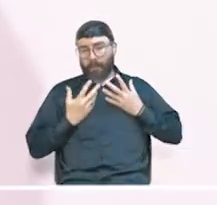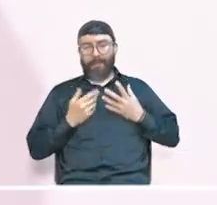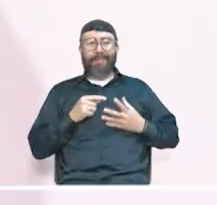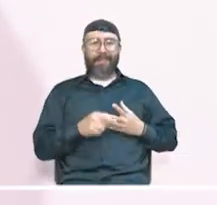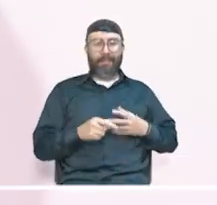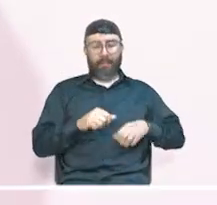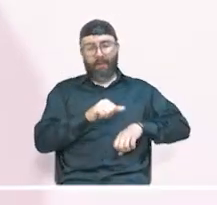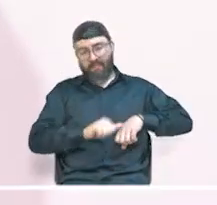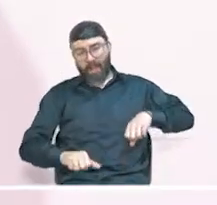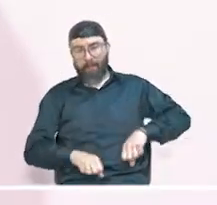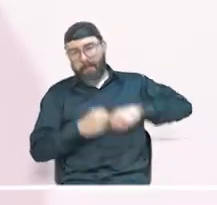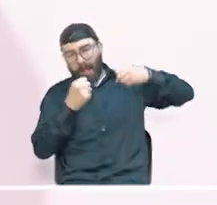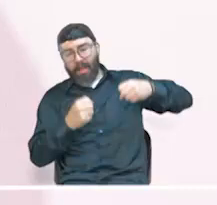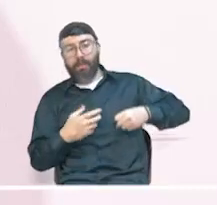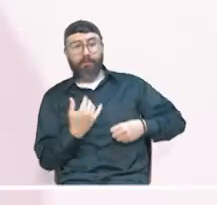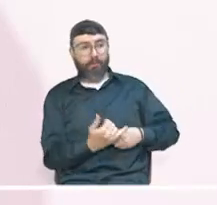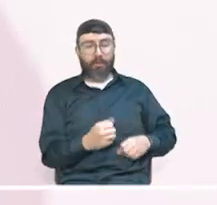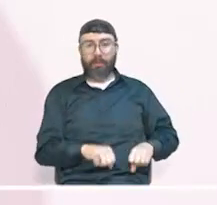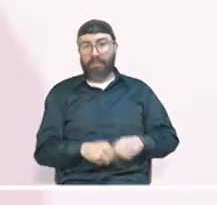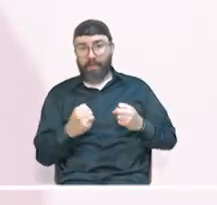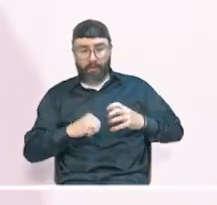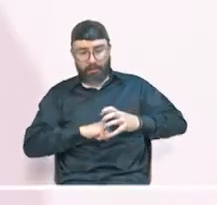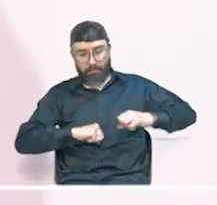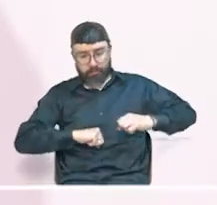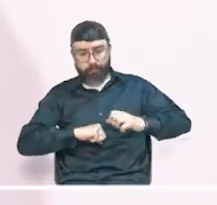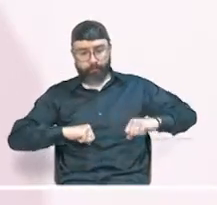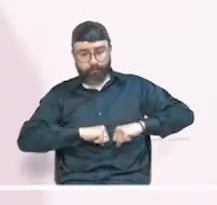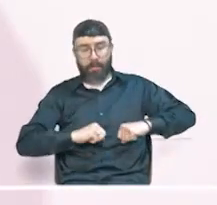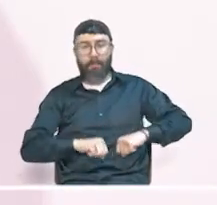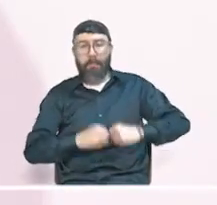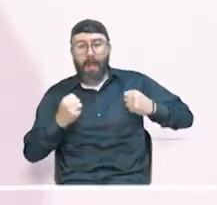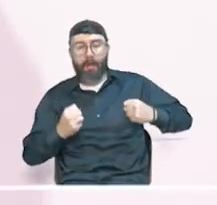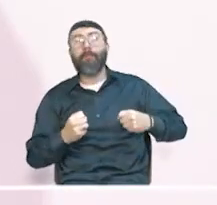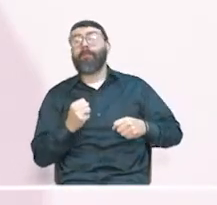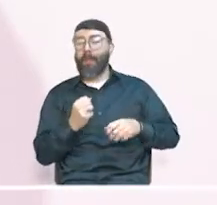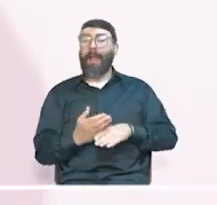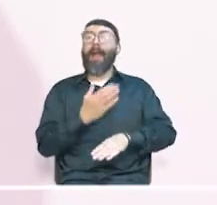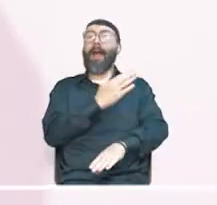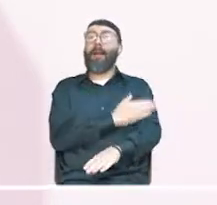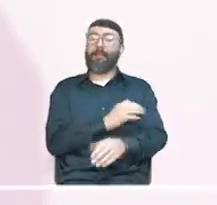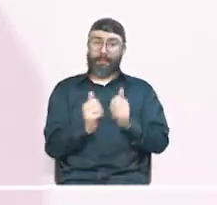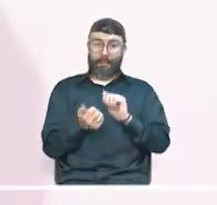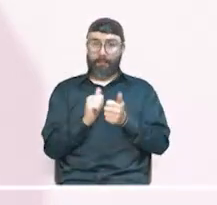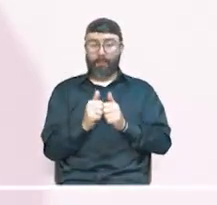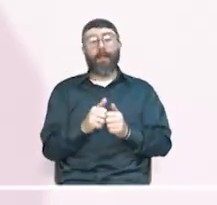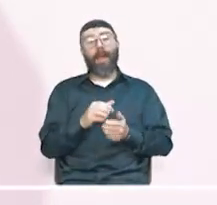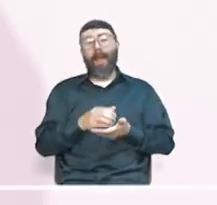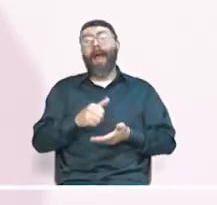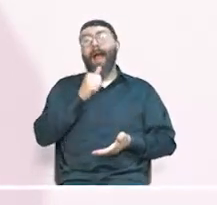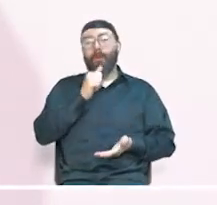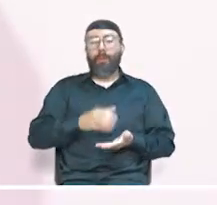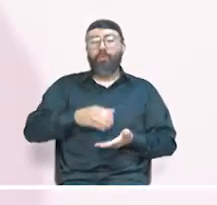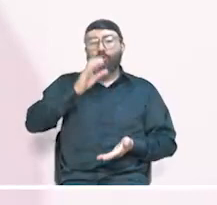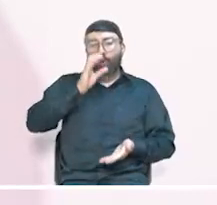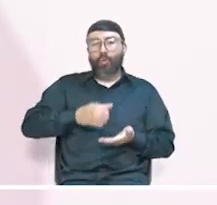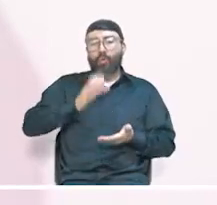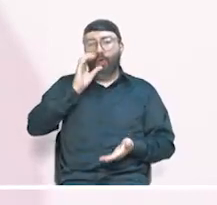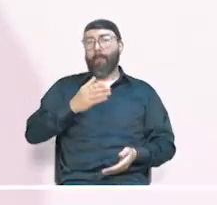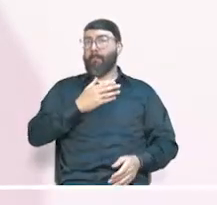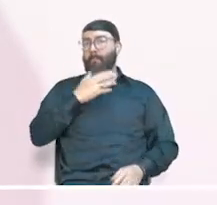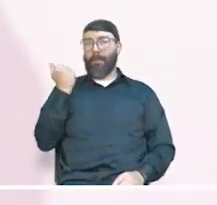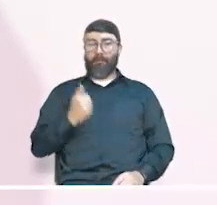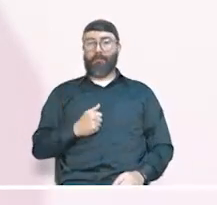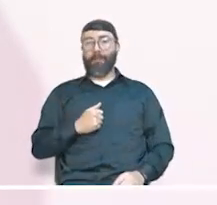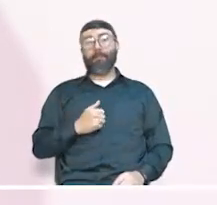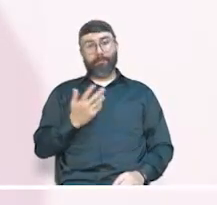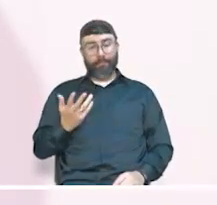o se fracturen con mayor facilidad. Entonces, por eso es muy importante hidratarse antes de la sesión deportiva, para que usted esté en mejor condición y tenga un mejor desempeño